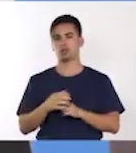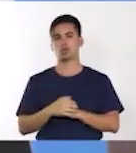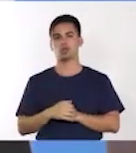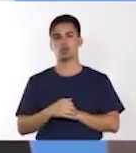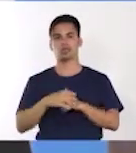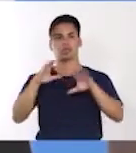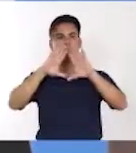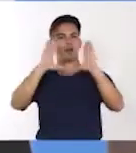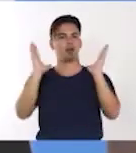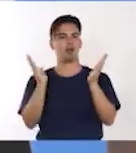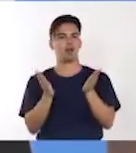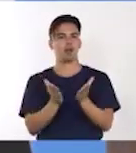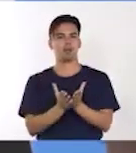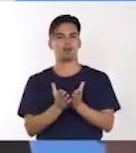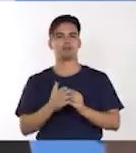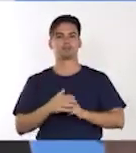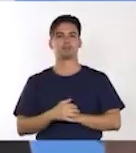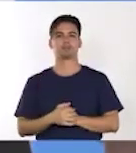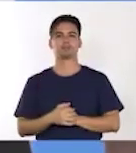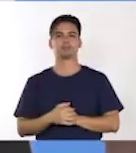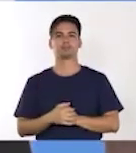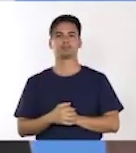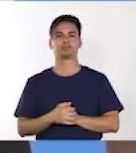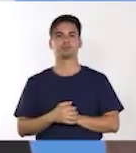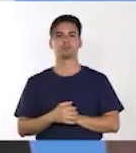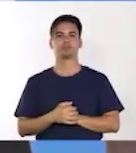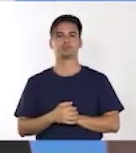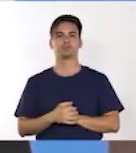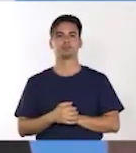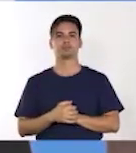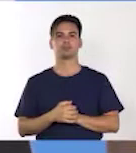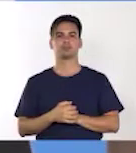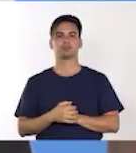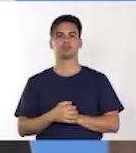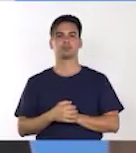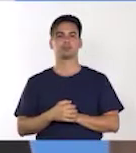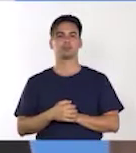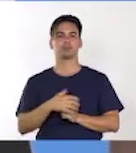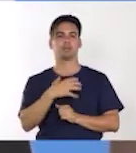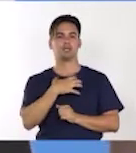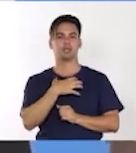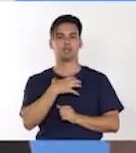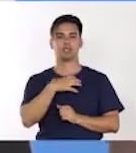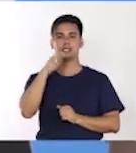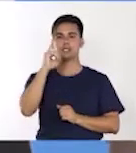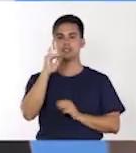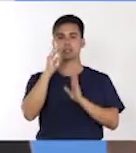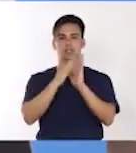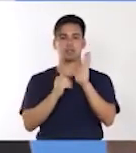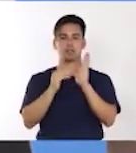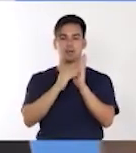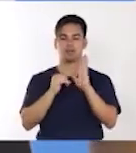de forma general que abarcan a todos los semestres de cultura política.